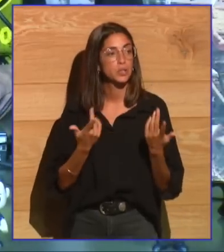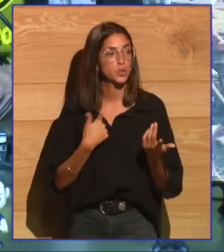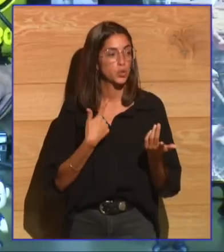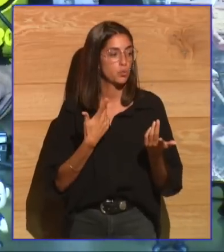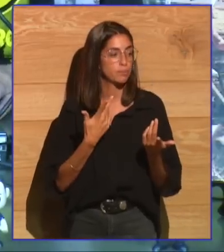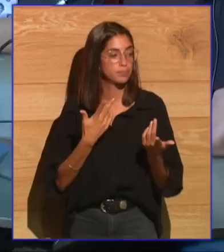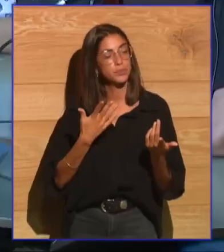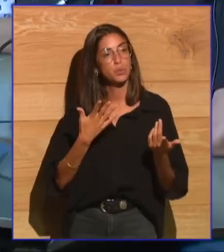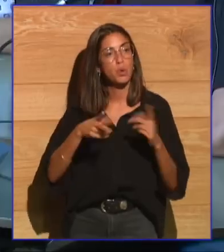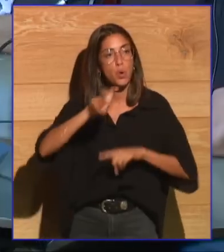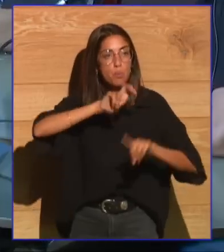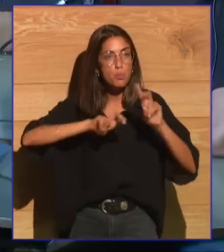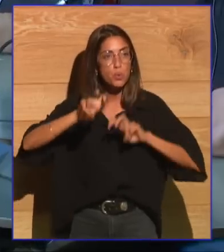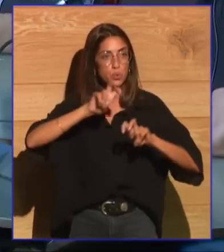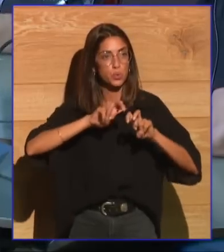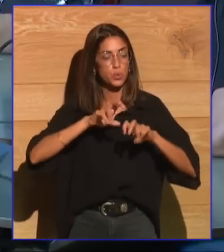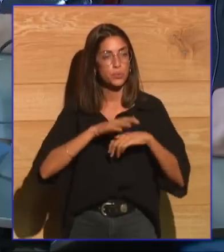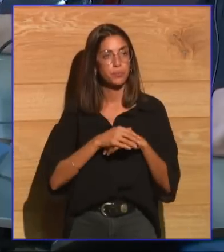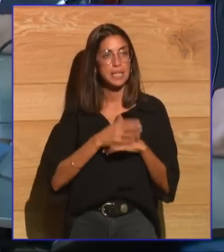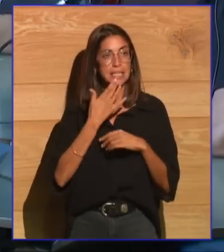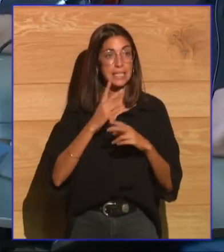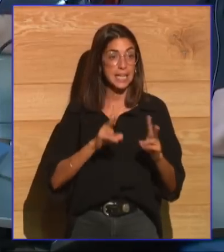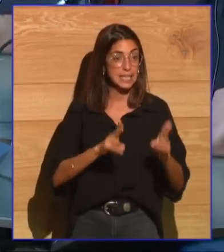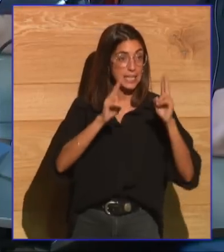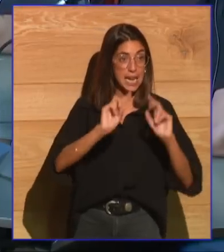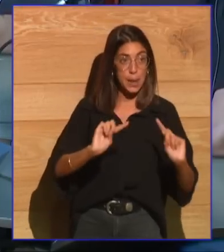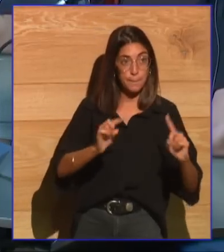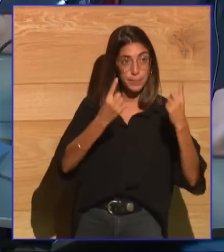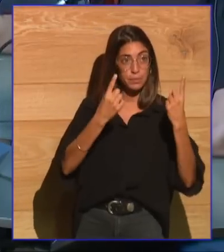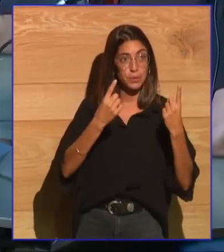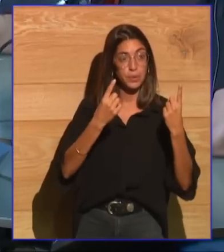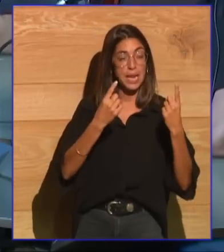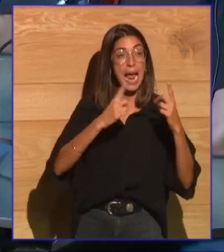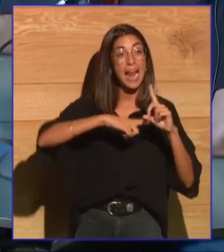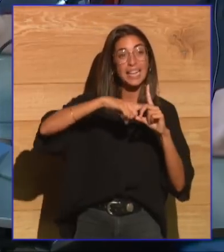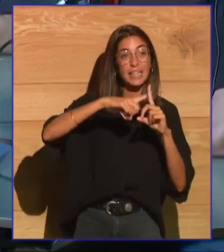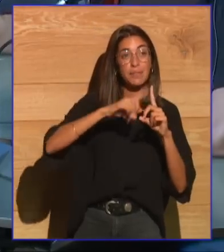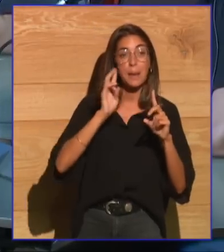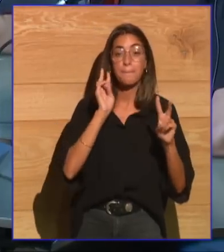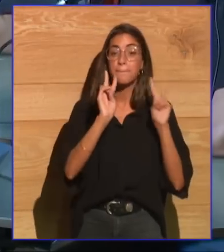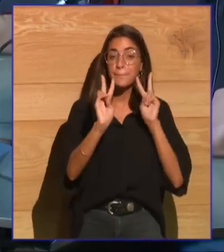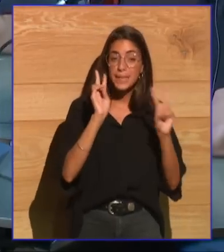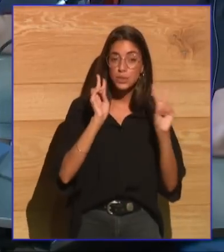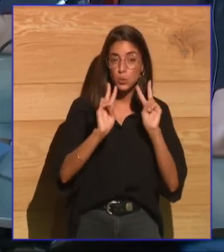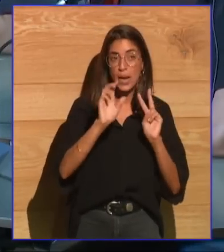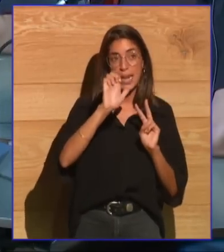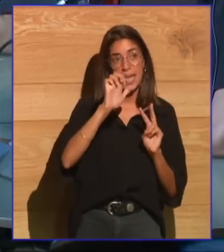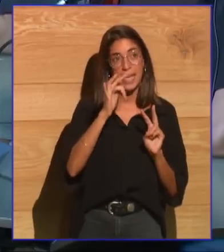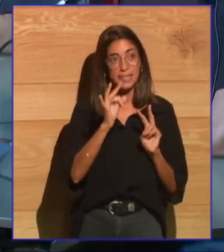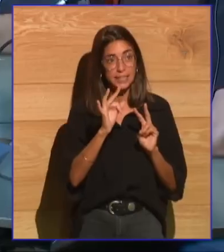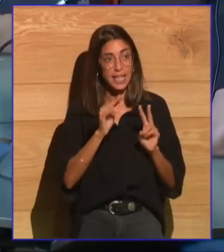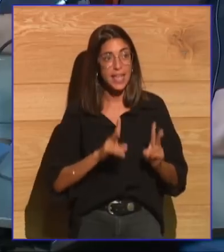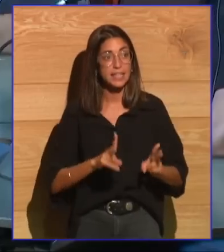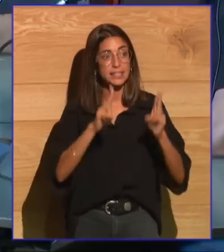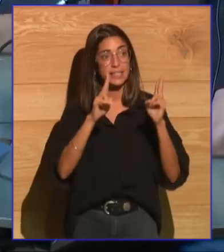si la mejor escena nivel a nivel y ver viloca no visual dt seriales nunca